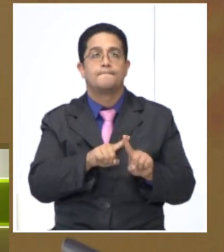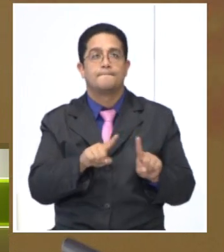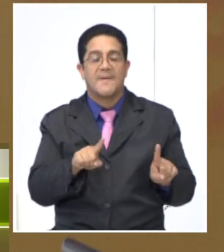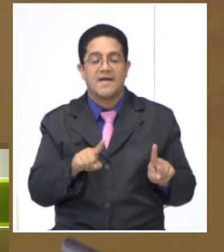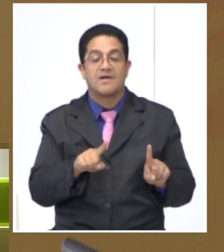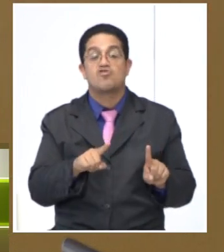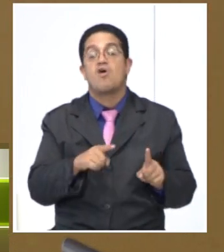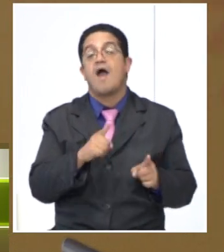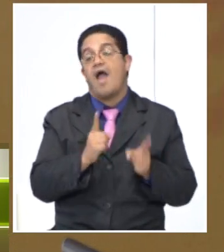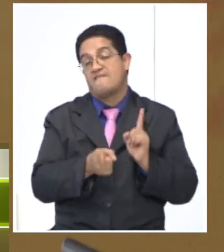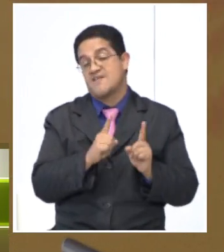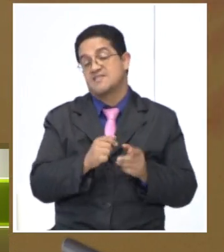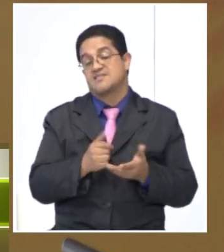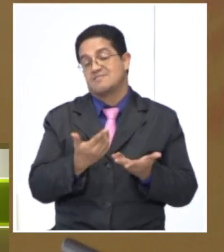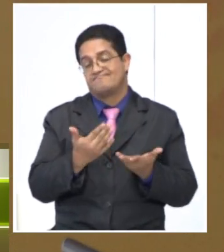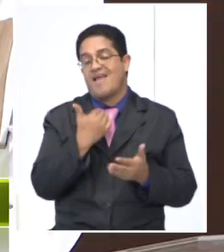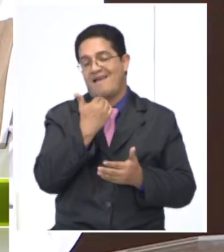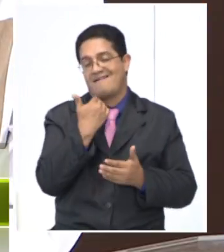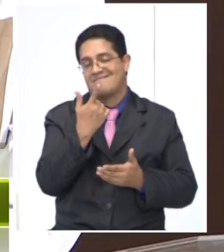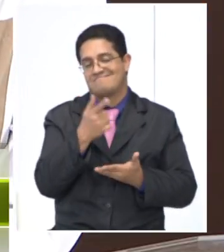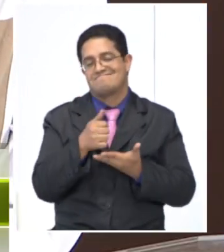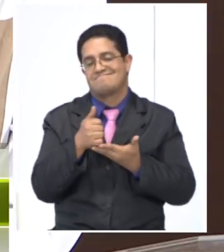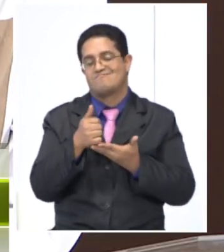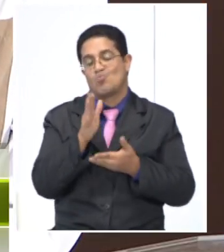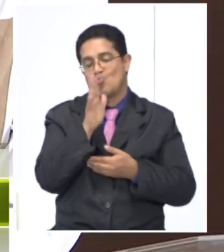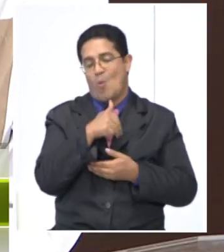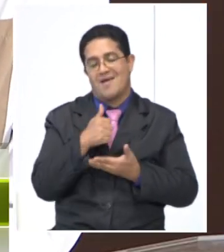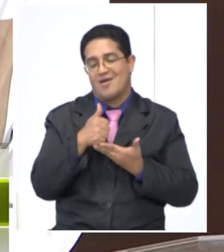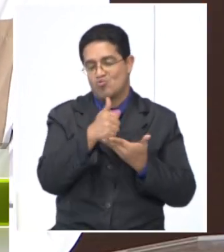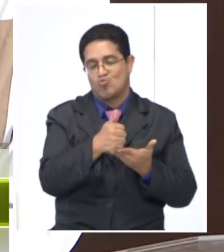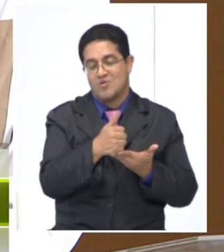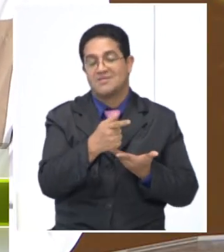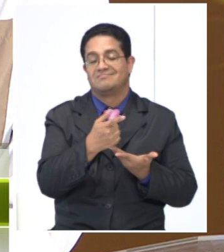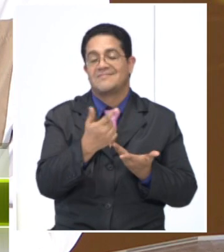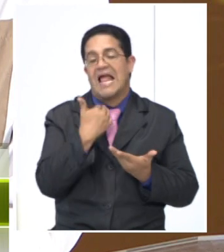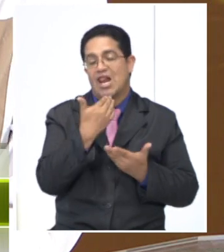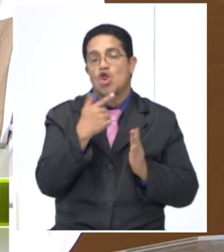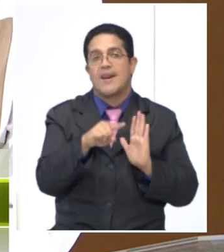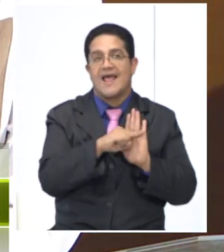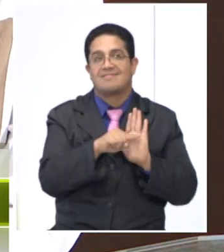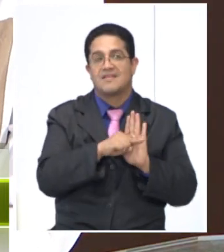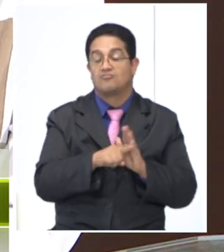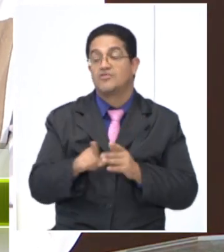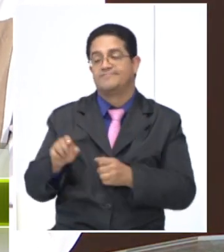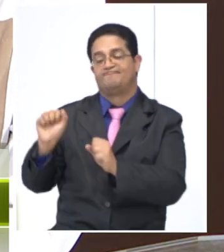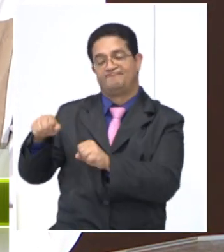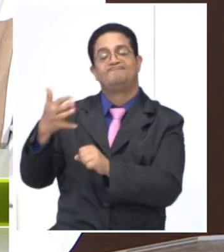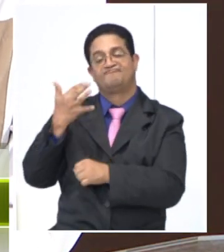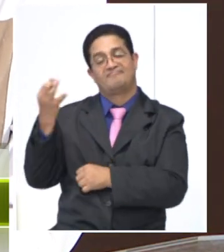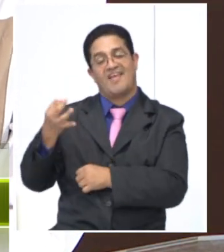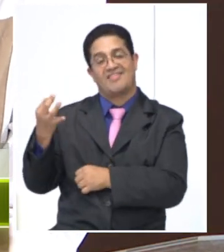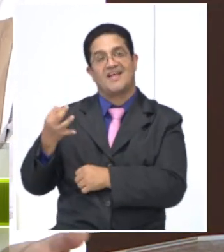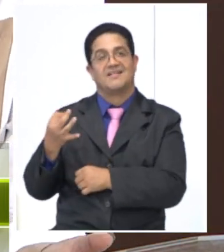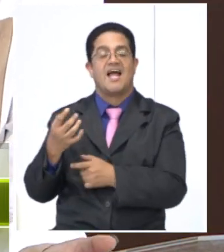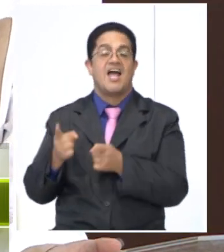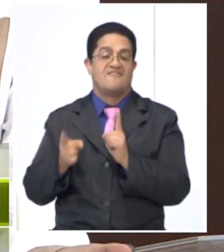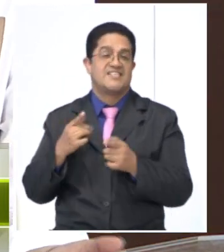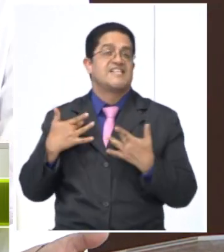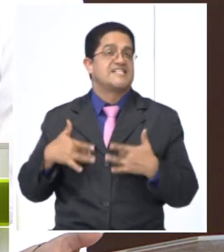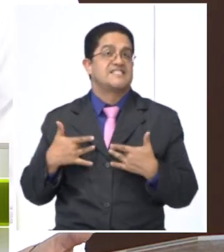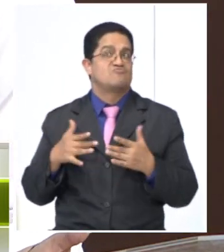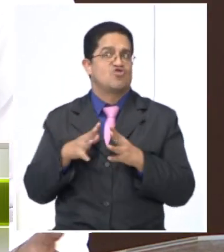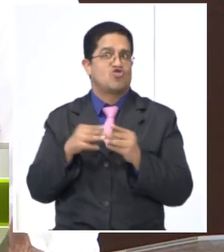vida? Eso es lo que hay que ver. Y además, ¿no? Tenemos momentos y etapas, como lo decíamos, en donde de repente sentimos que todo